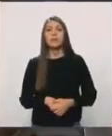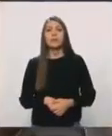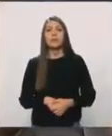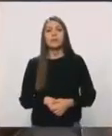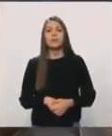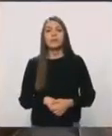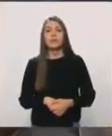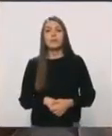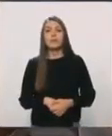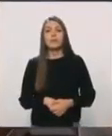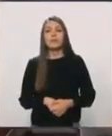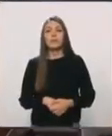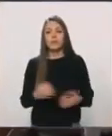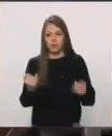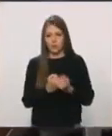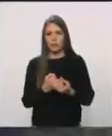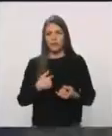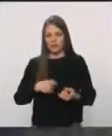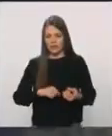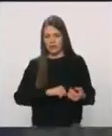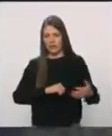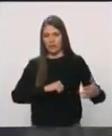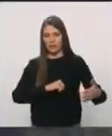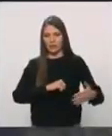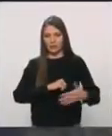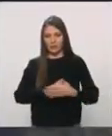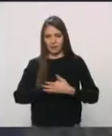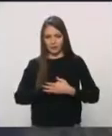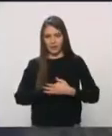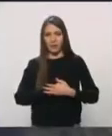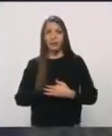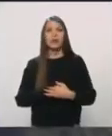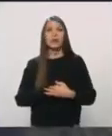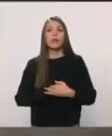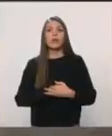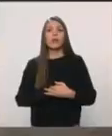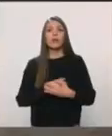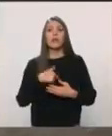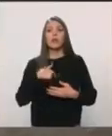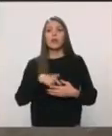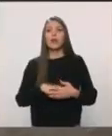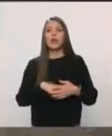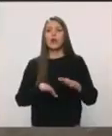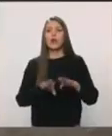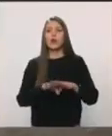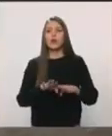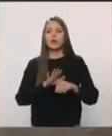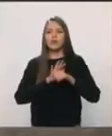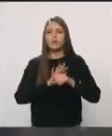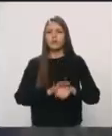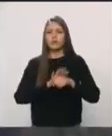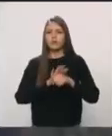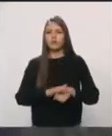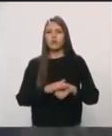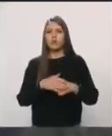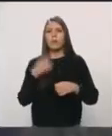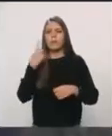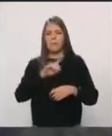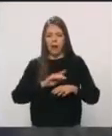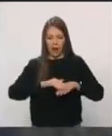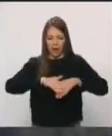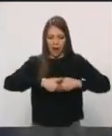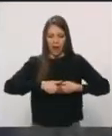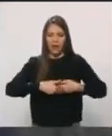a colocarla por encima con la palma extendida, de tal manera que aquí yo voy a hacer unas compresiones con un movimiento hacia adentro y hacia arriba.